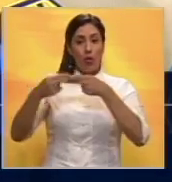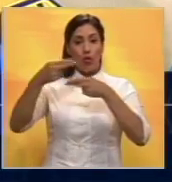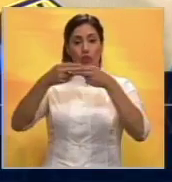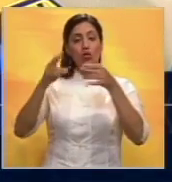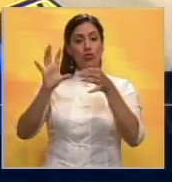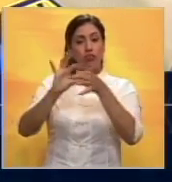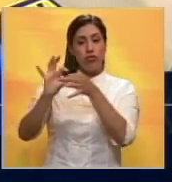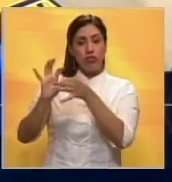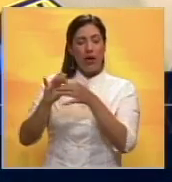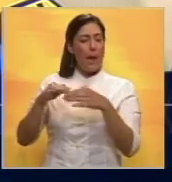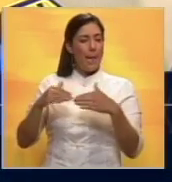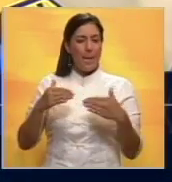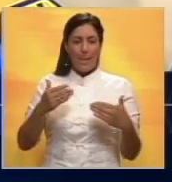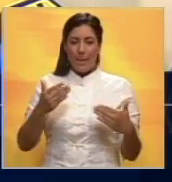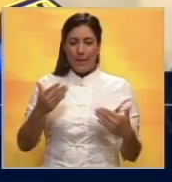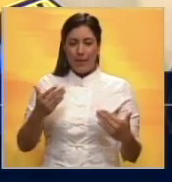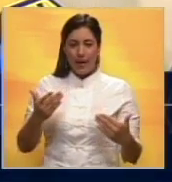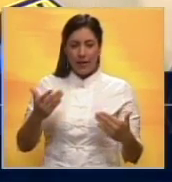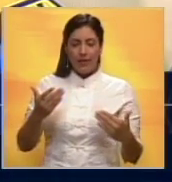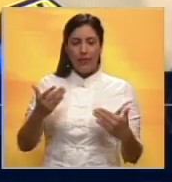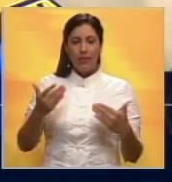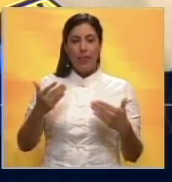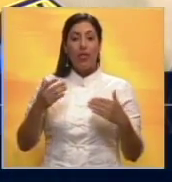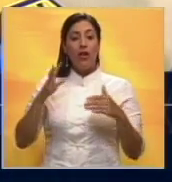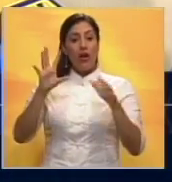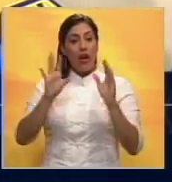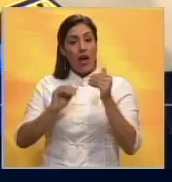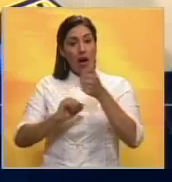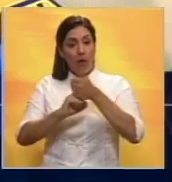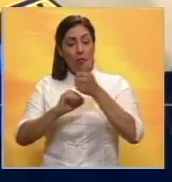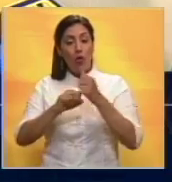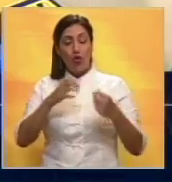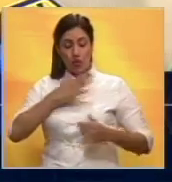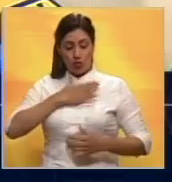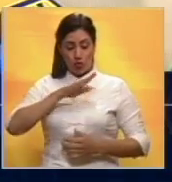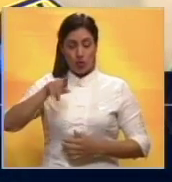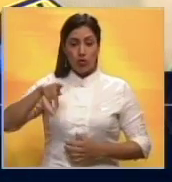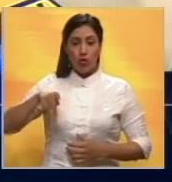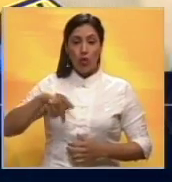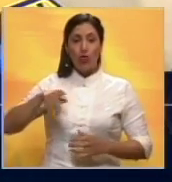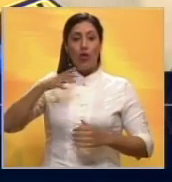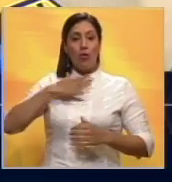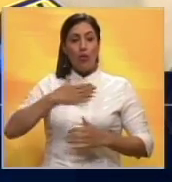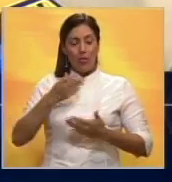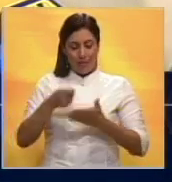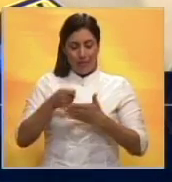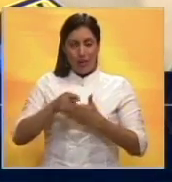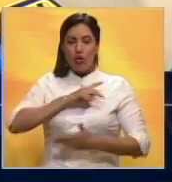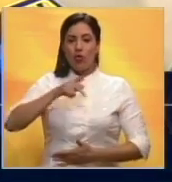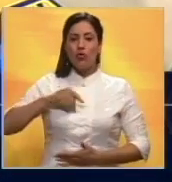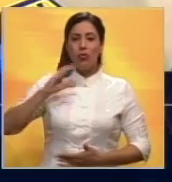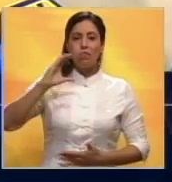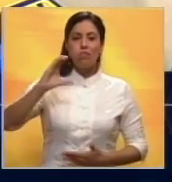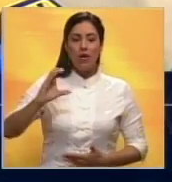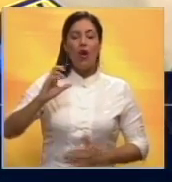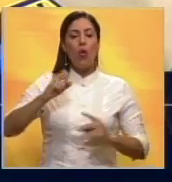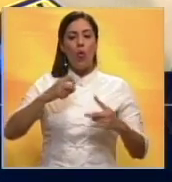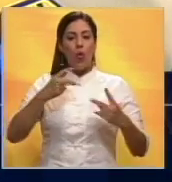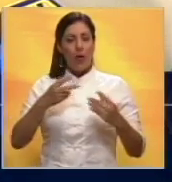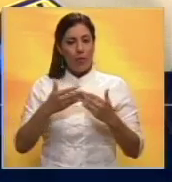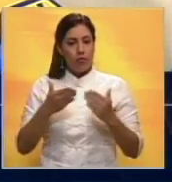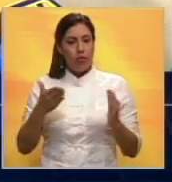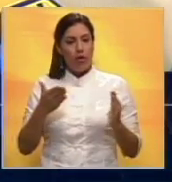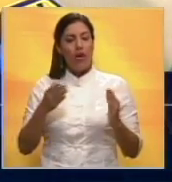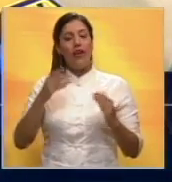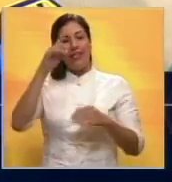sus afiliados para con aporte nuestro con capital propio poder reiniciar